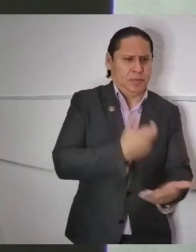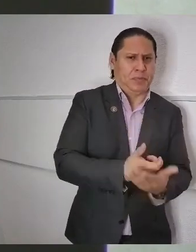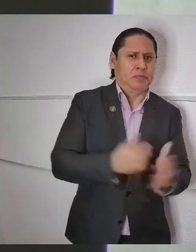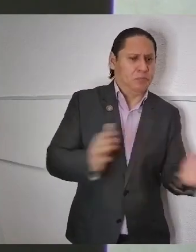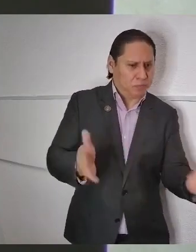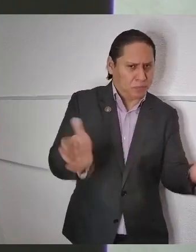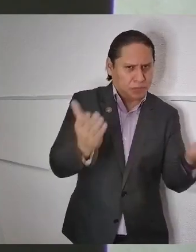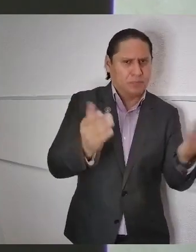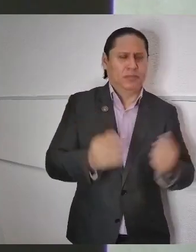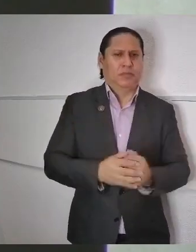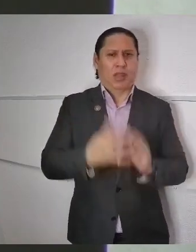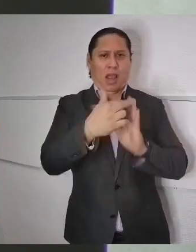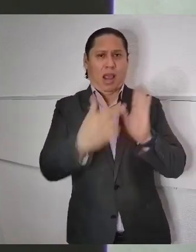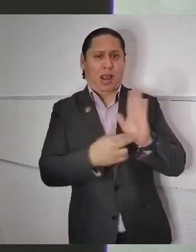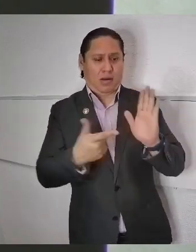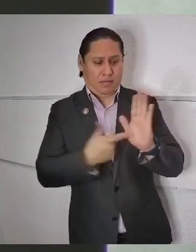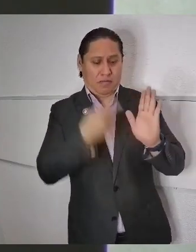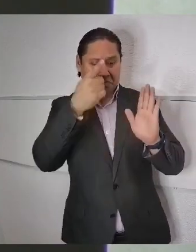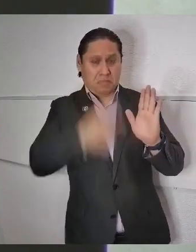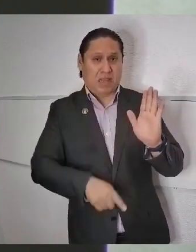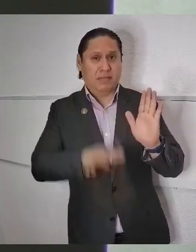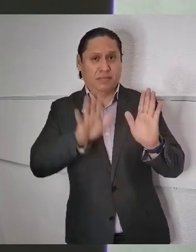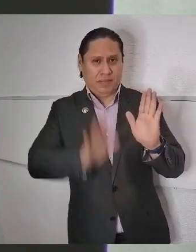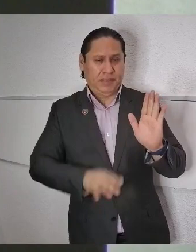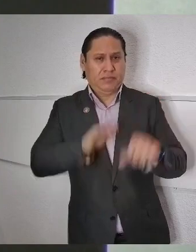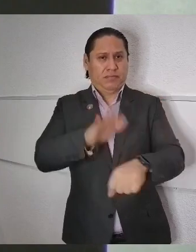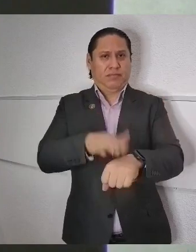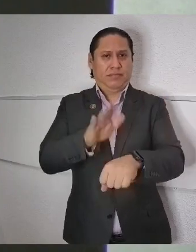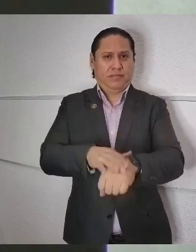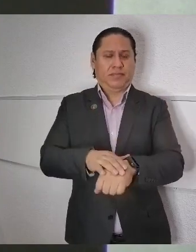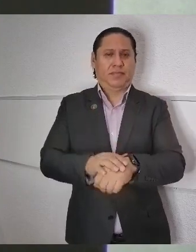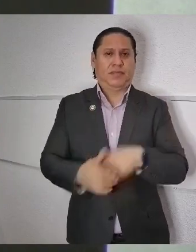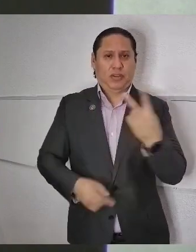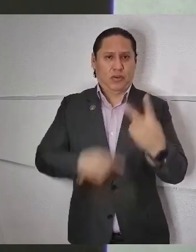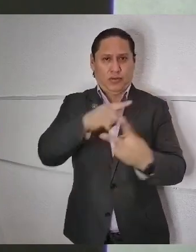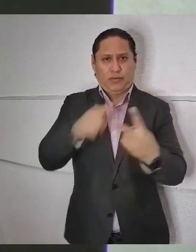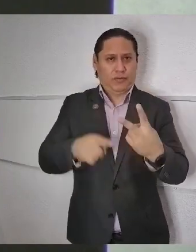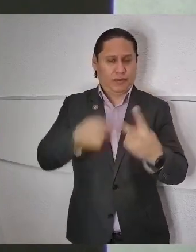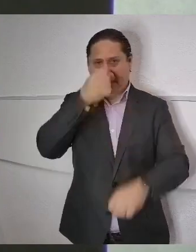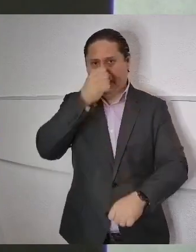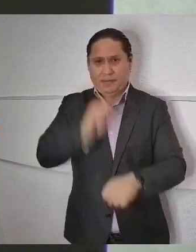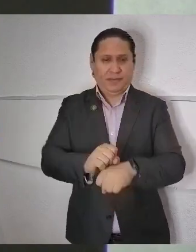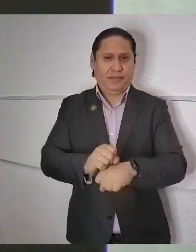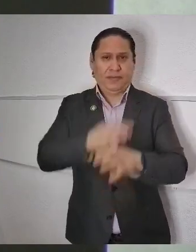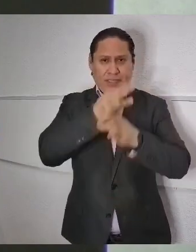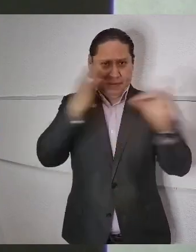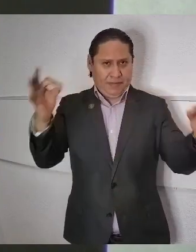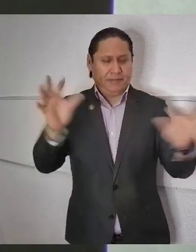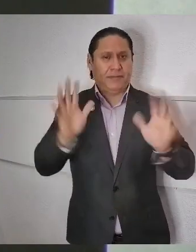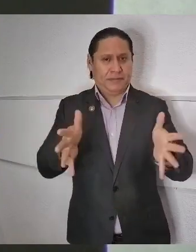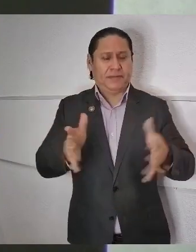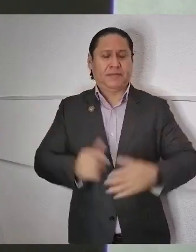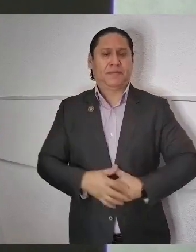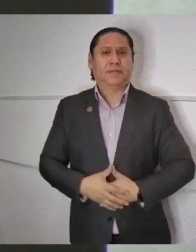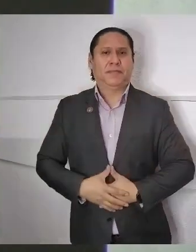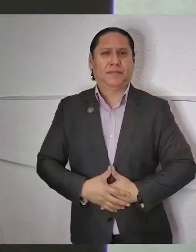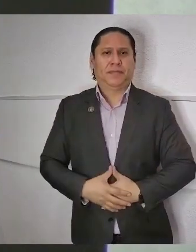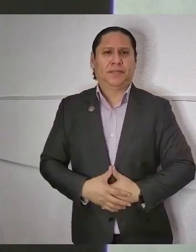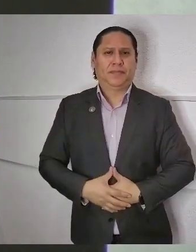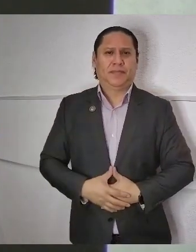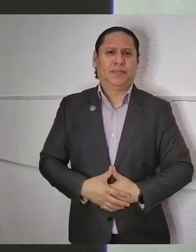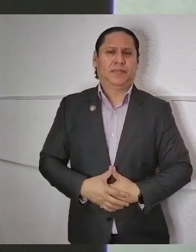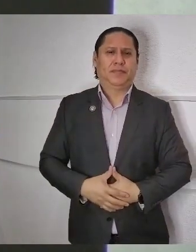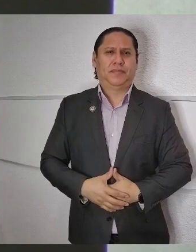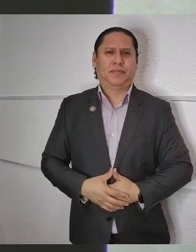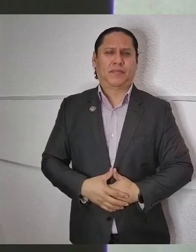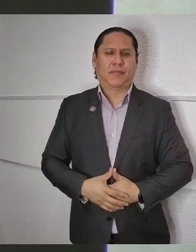a través de ese reglamento, que estoy haciendo el llamado a esas dos secretarías a que se emitan a la brevedad, se van a